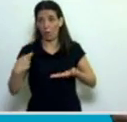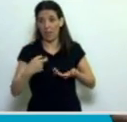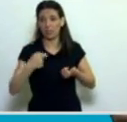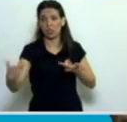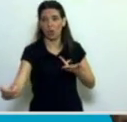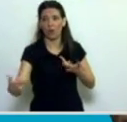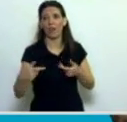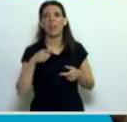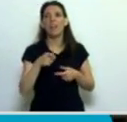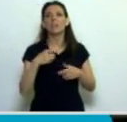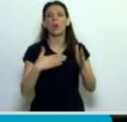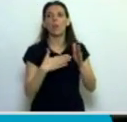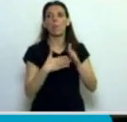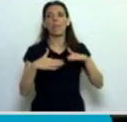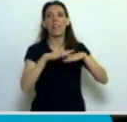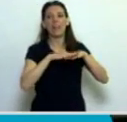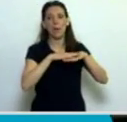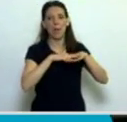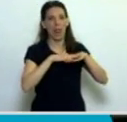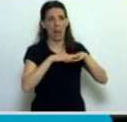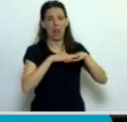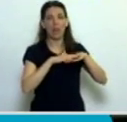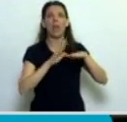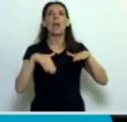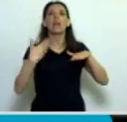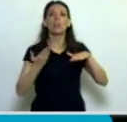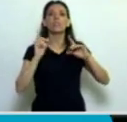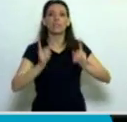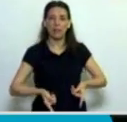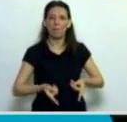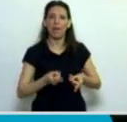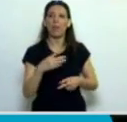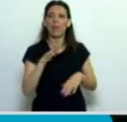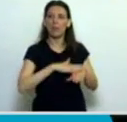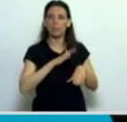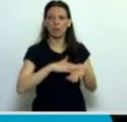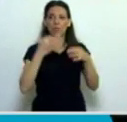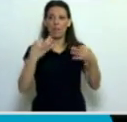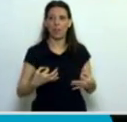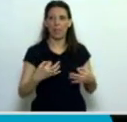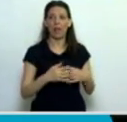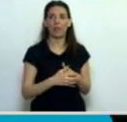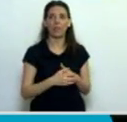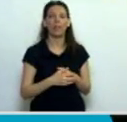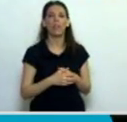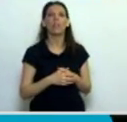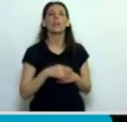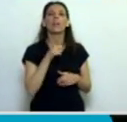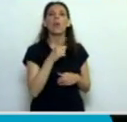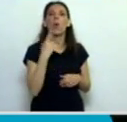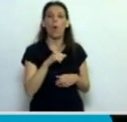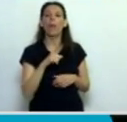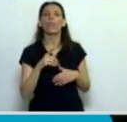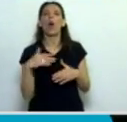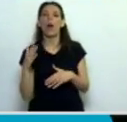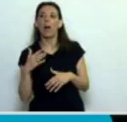del nivel de actividad económica. Por lo tanto, también es una irresponsabilidad cuando desde la oposición, desde la